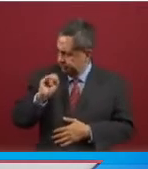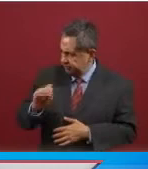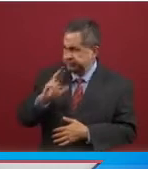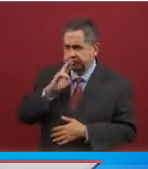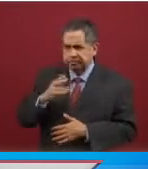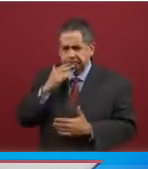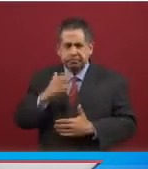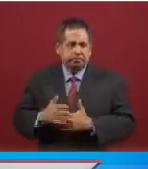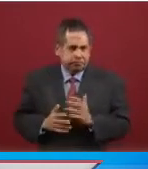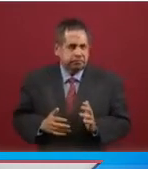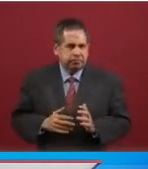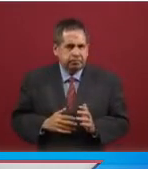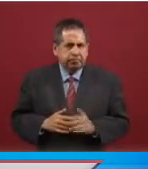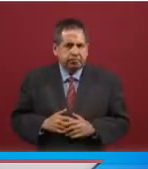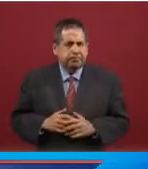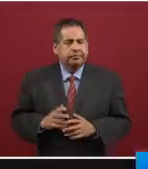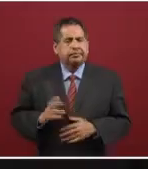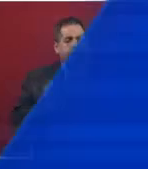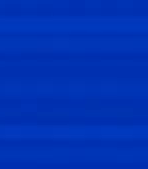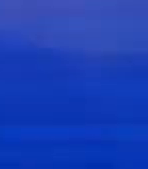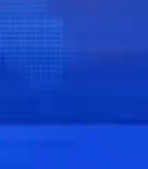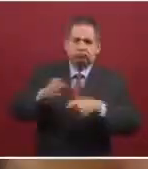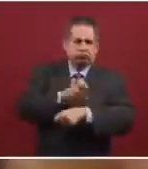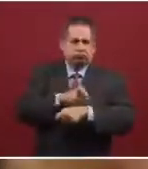disminuir el consumo de sustancias adictivas.